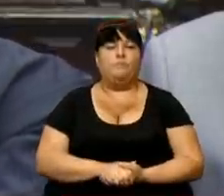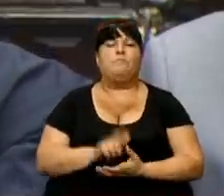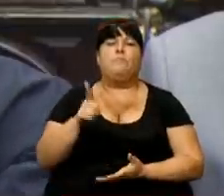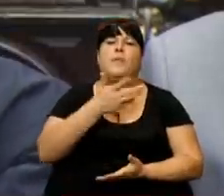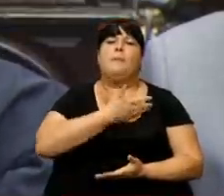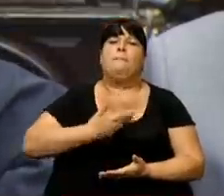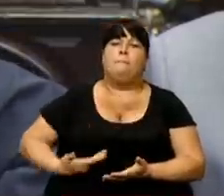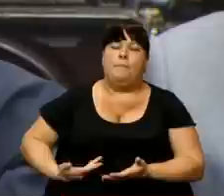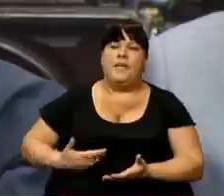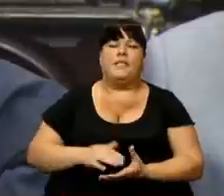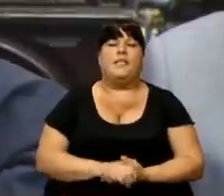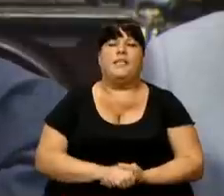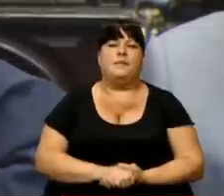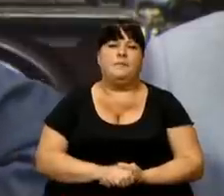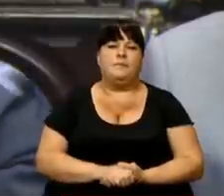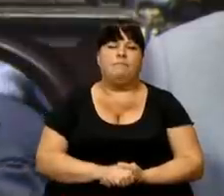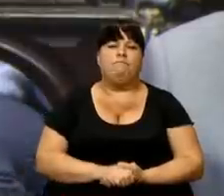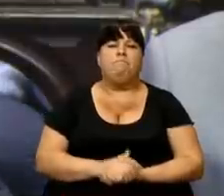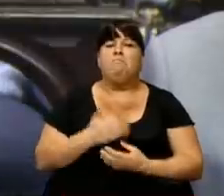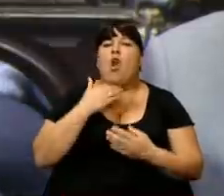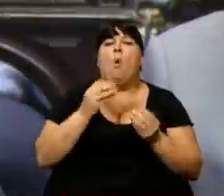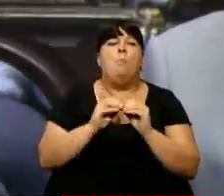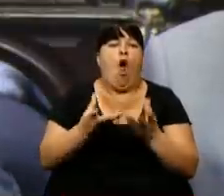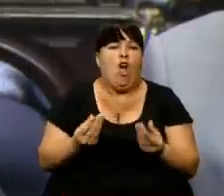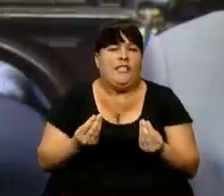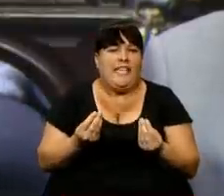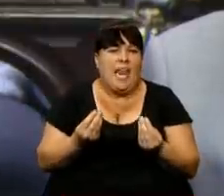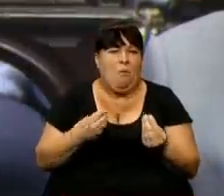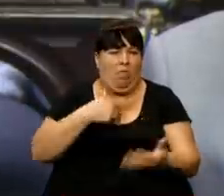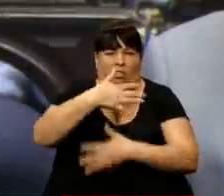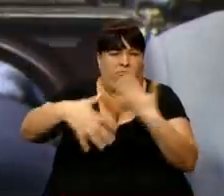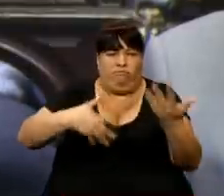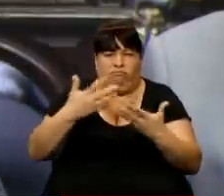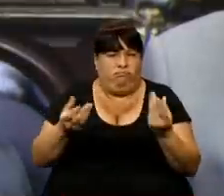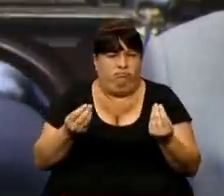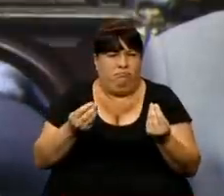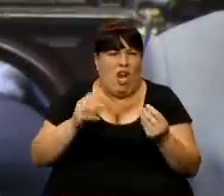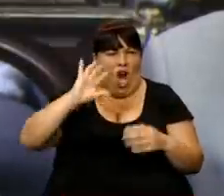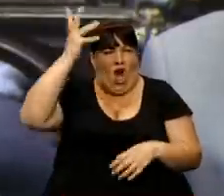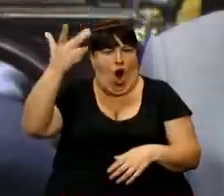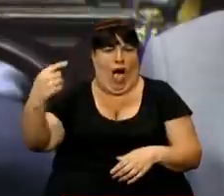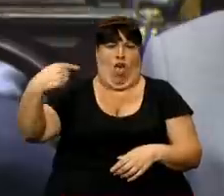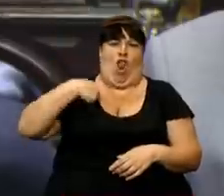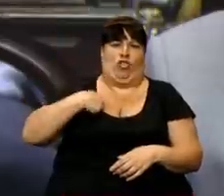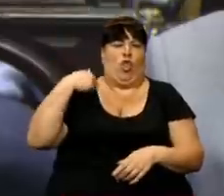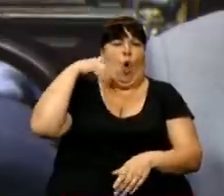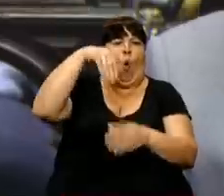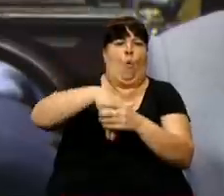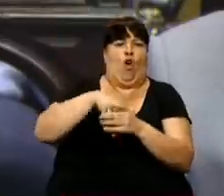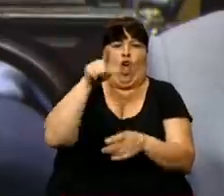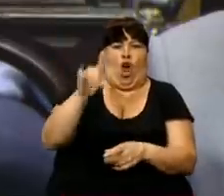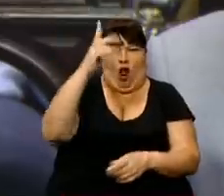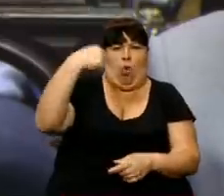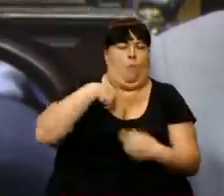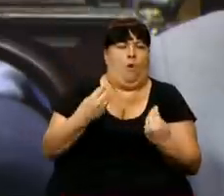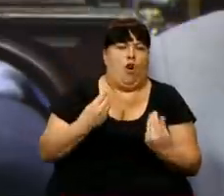señor presidente, no sé cuál es la razón de la virulencia del enojo con nosotros que votamos en